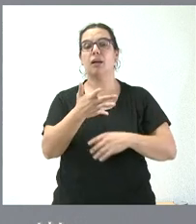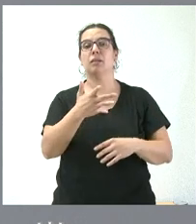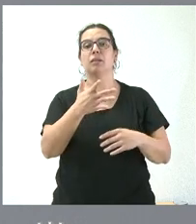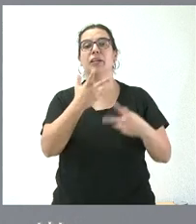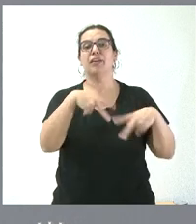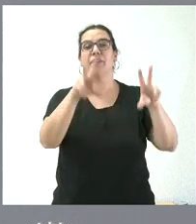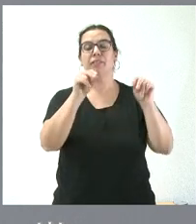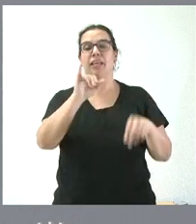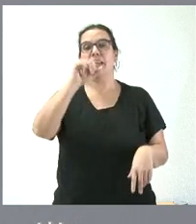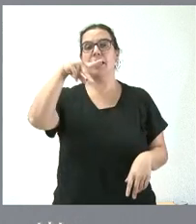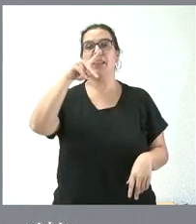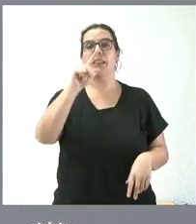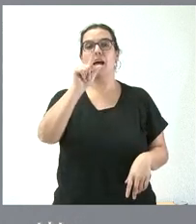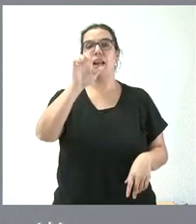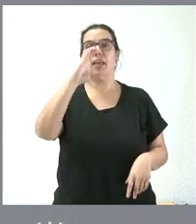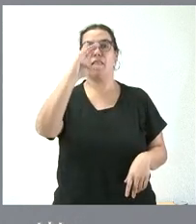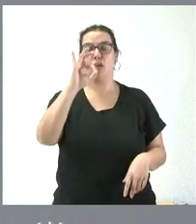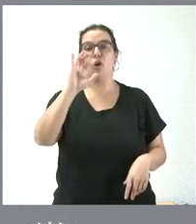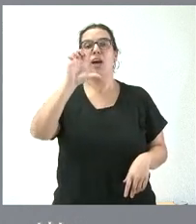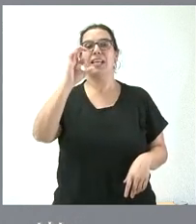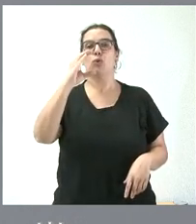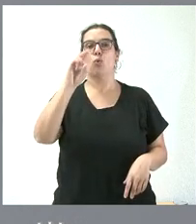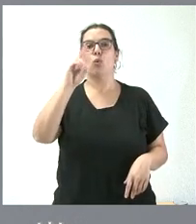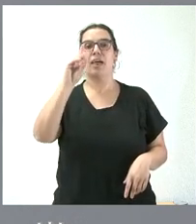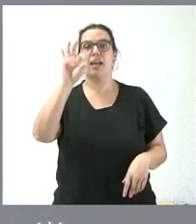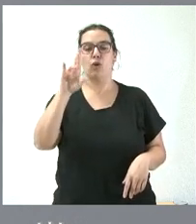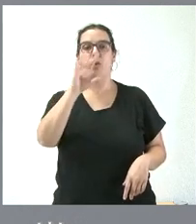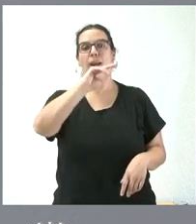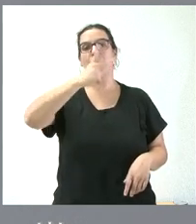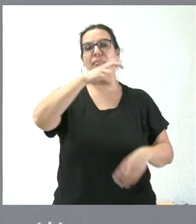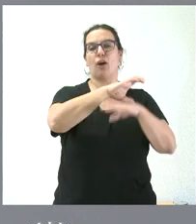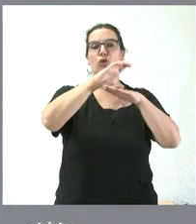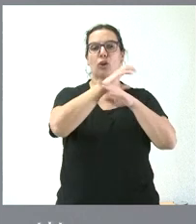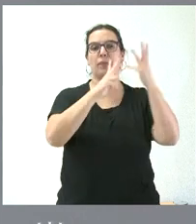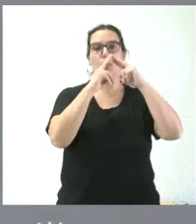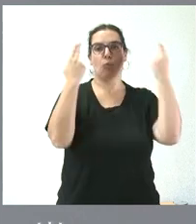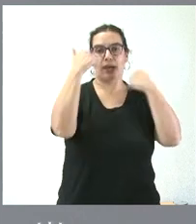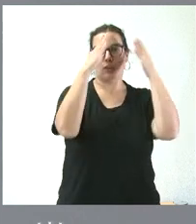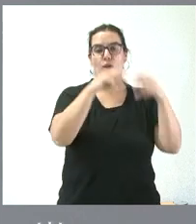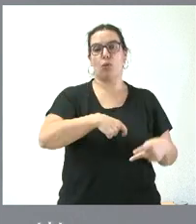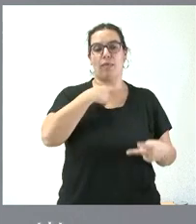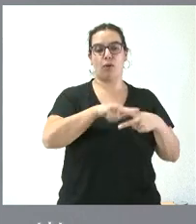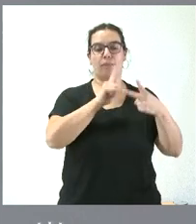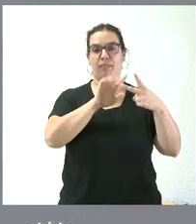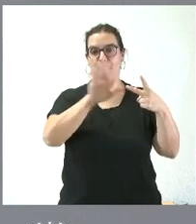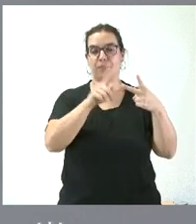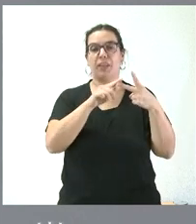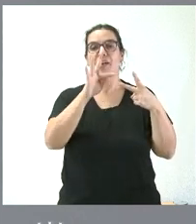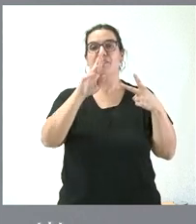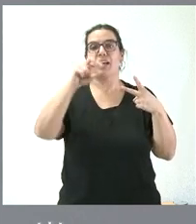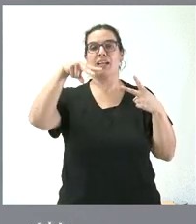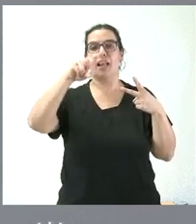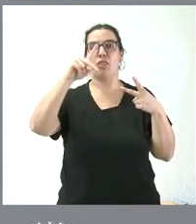indalecio escudero parrilla como viceconsejero de administraciones públicas y atención al ciudadano de Don Fernando Rubio vallestero como